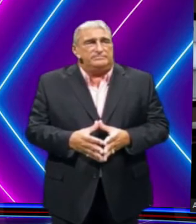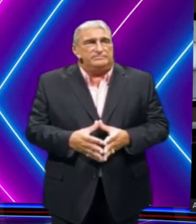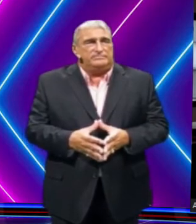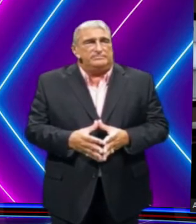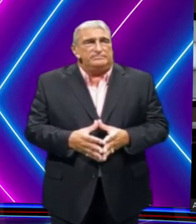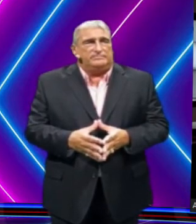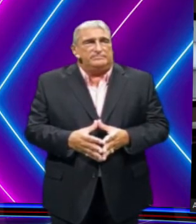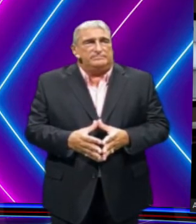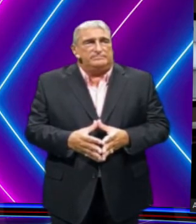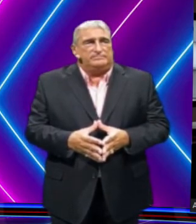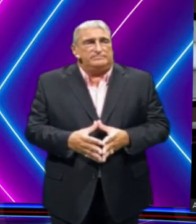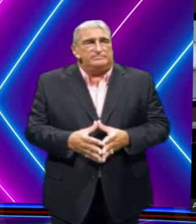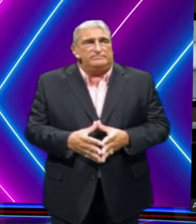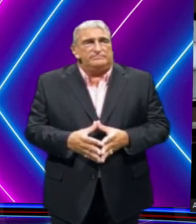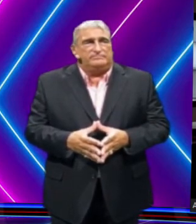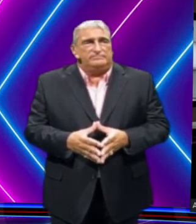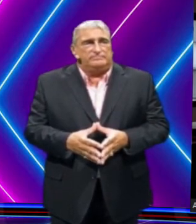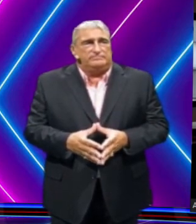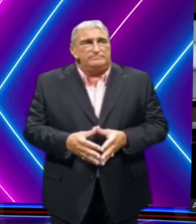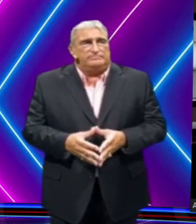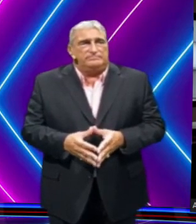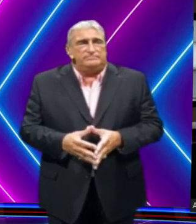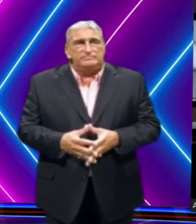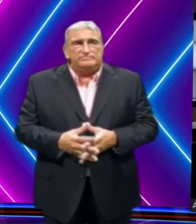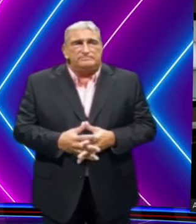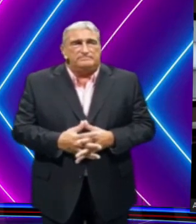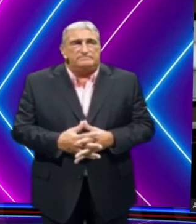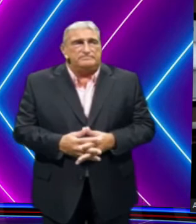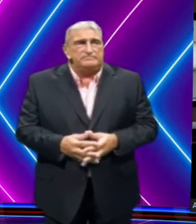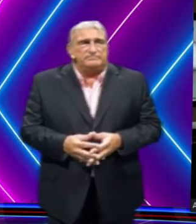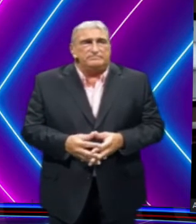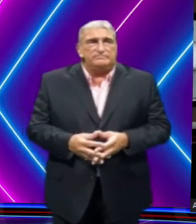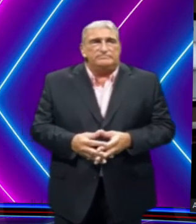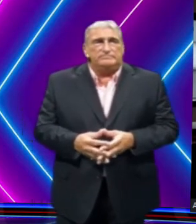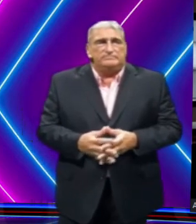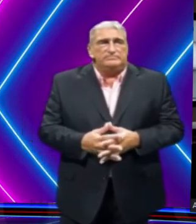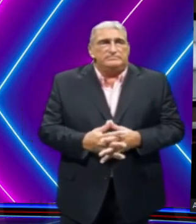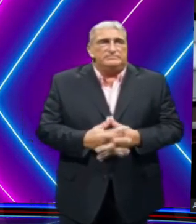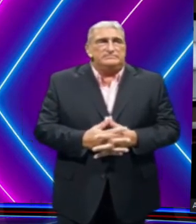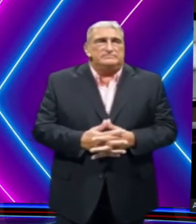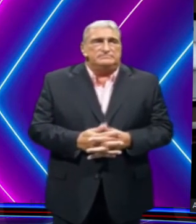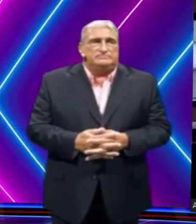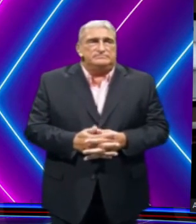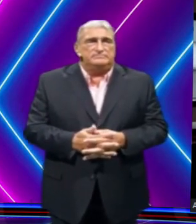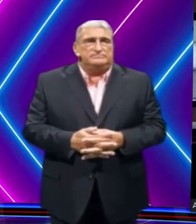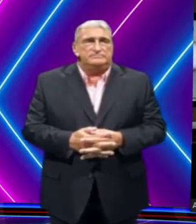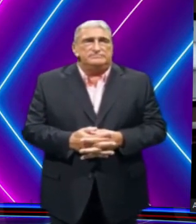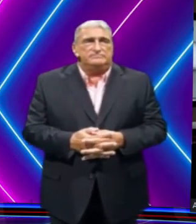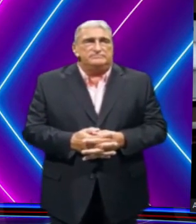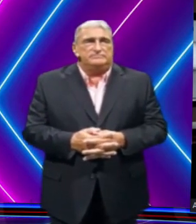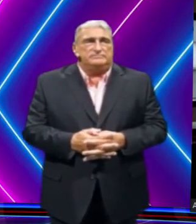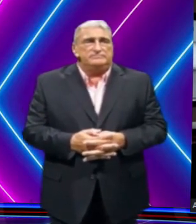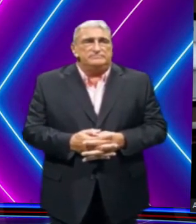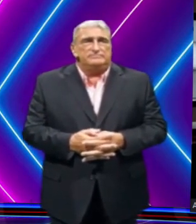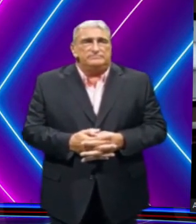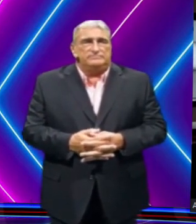empiezo a sentir, no es vergüenza ajena, Pedro, es repulsión. Pero cuando yo prendo la